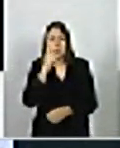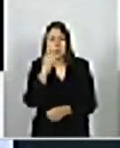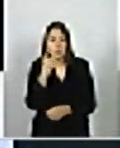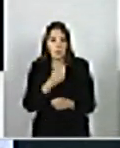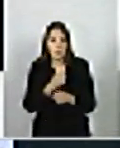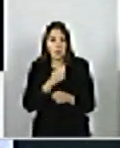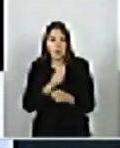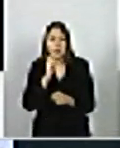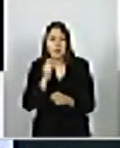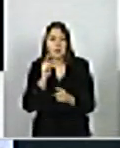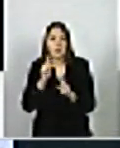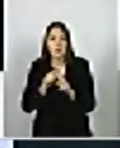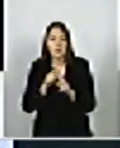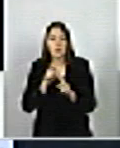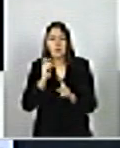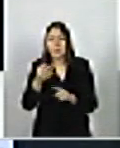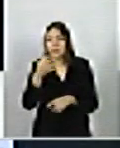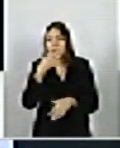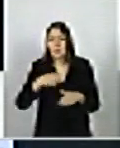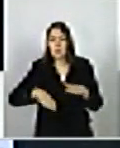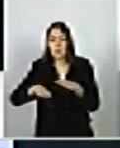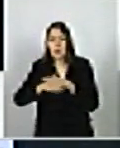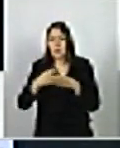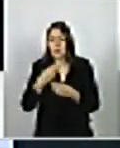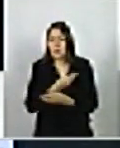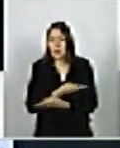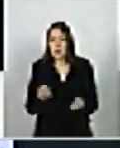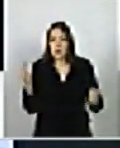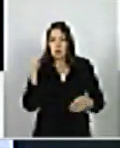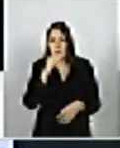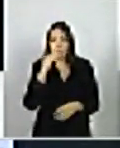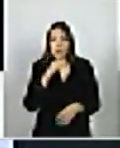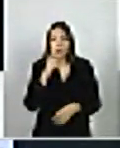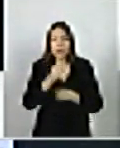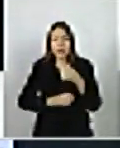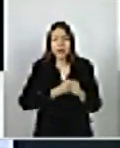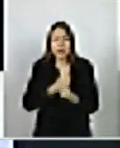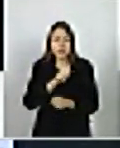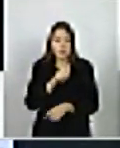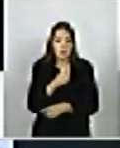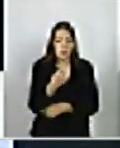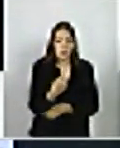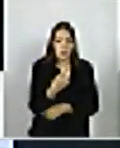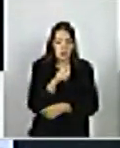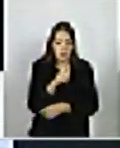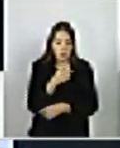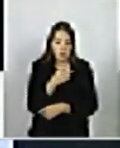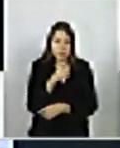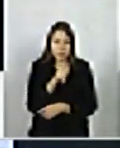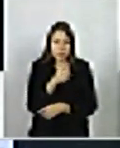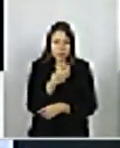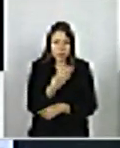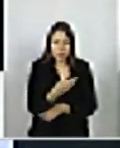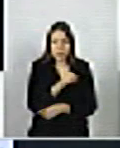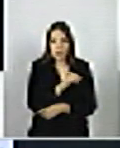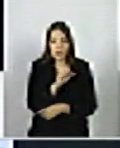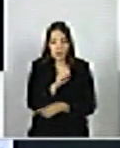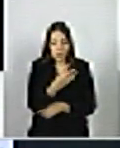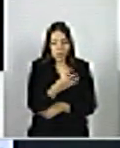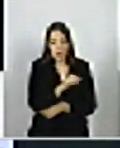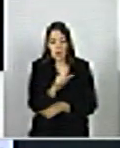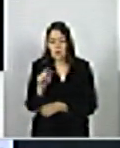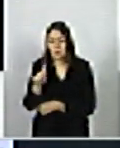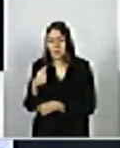gratuitos. De 64 a 71, el Instituto Mexicano del Seguro Social, siendo yo el secretario